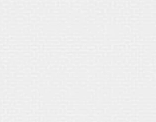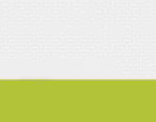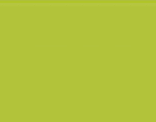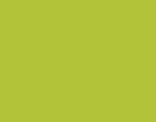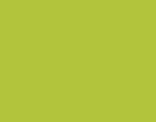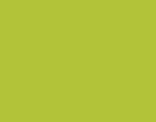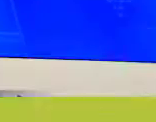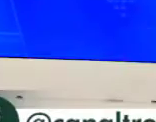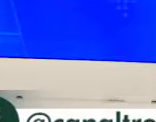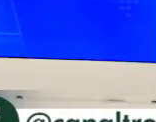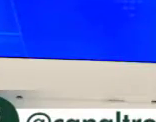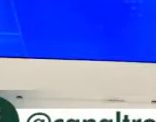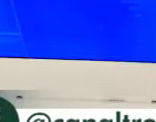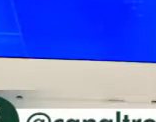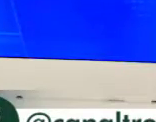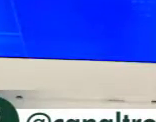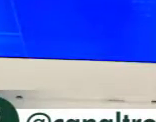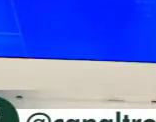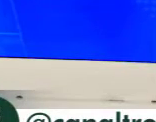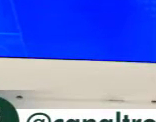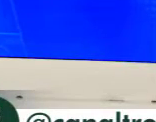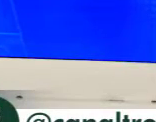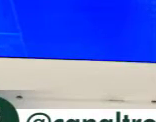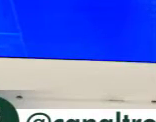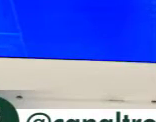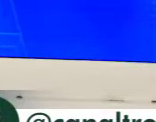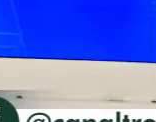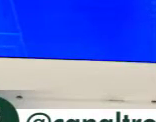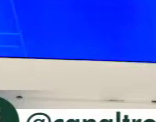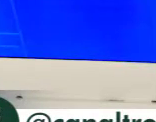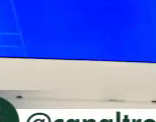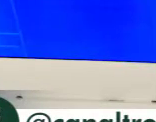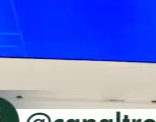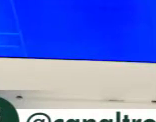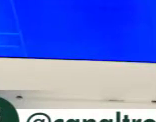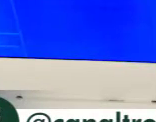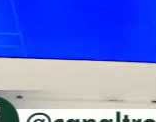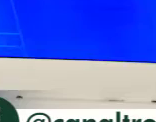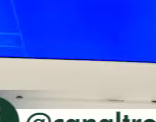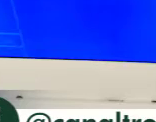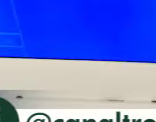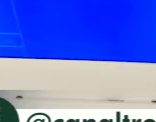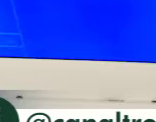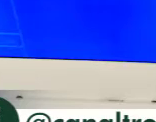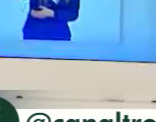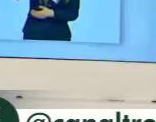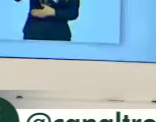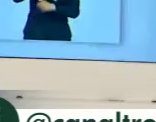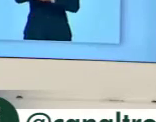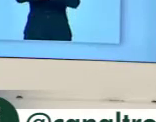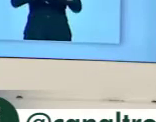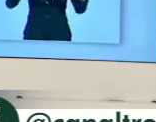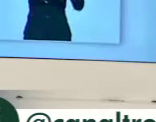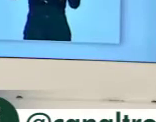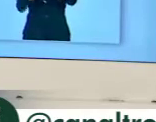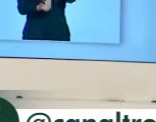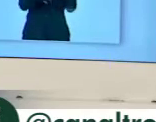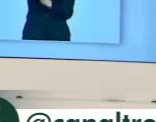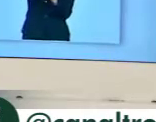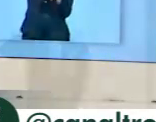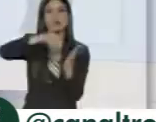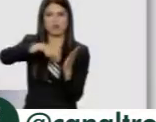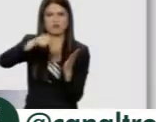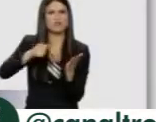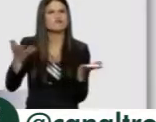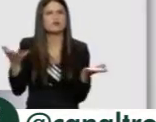canaltro.com. Hola, muy buenas tardes, bienvenidos a Oriente Noticias. Mañana, en una ceremonia especial en el Teatro Colón de Bogotá, se